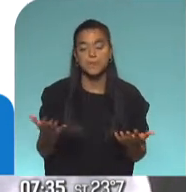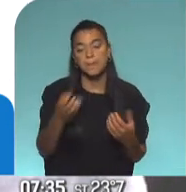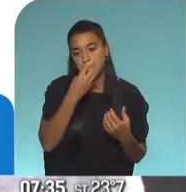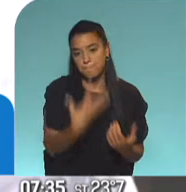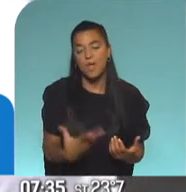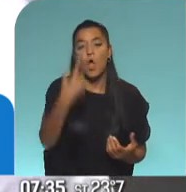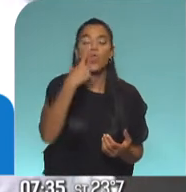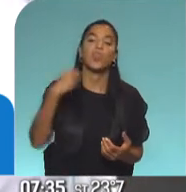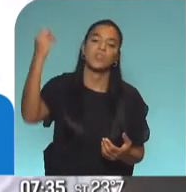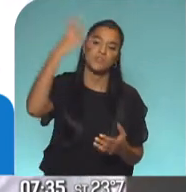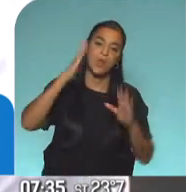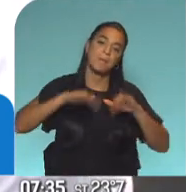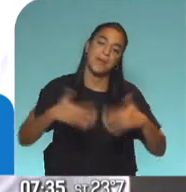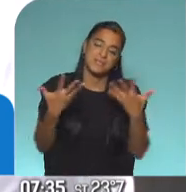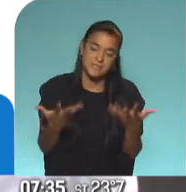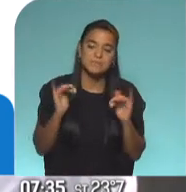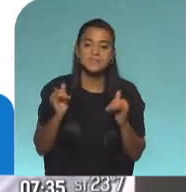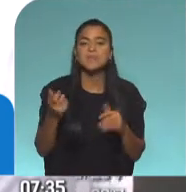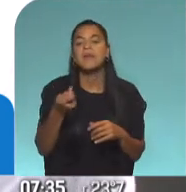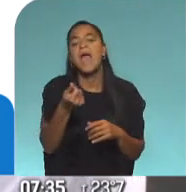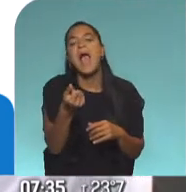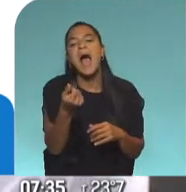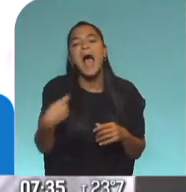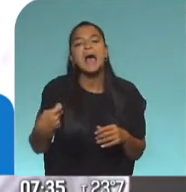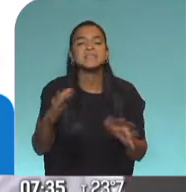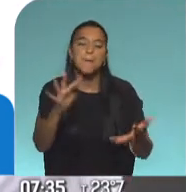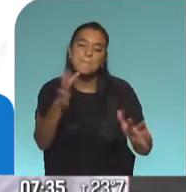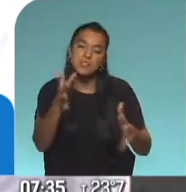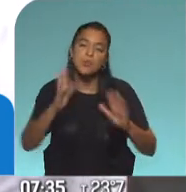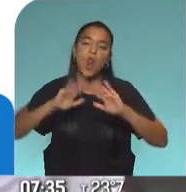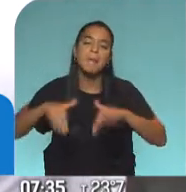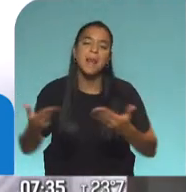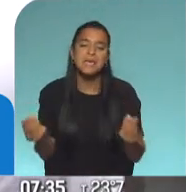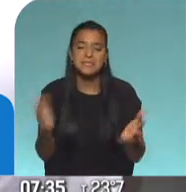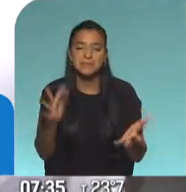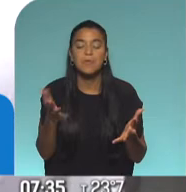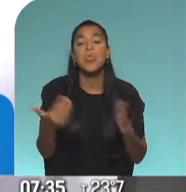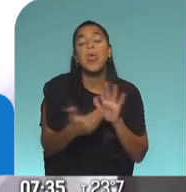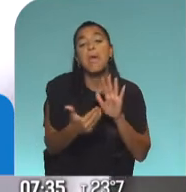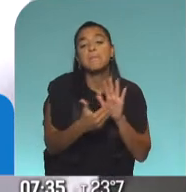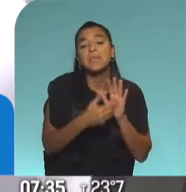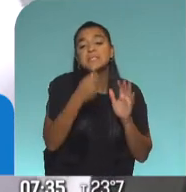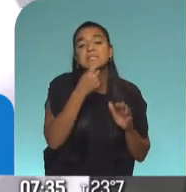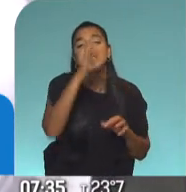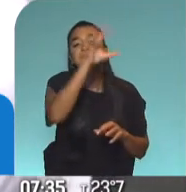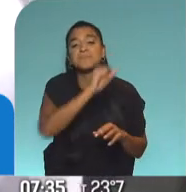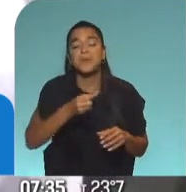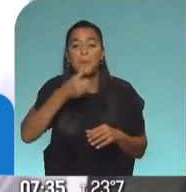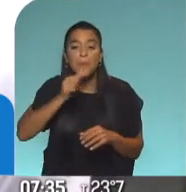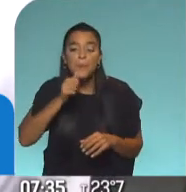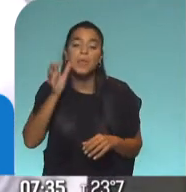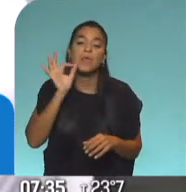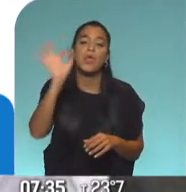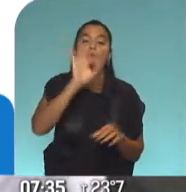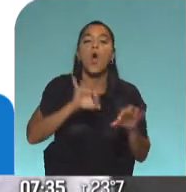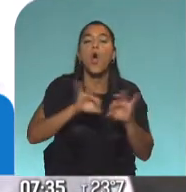un día de sol en la playa. Sí. ¿Cuánto se gasta más o menos en la playa? Y según si te lleva la bebida, gastan unos